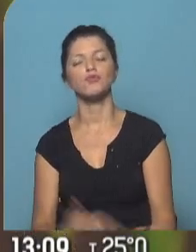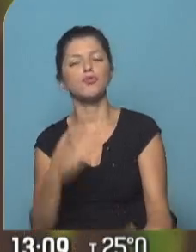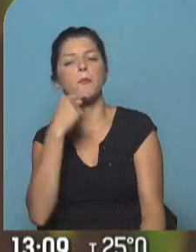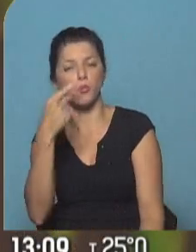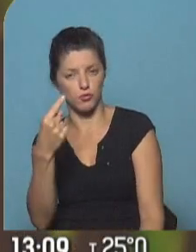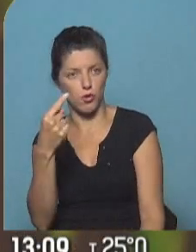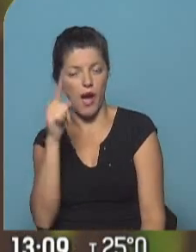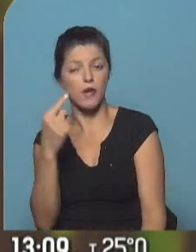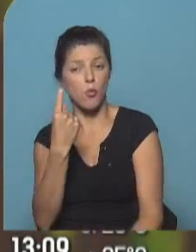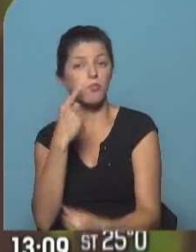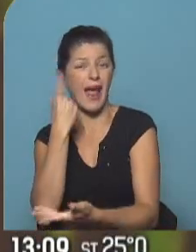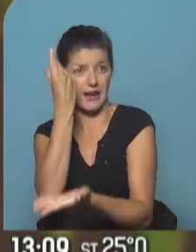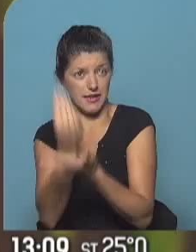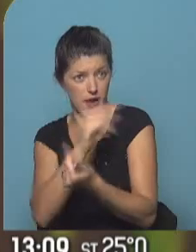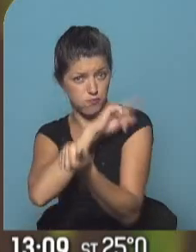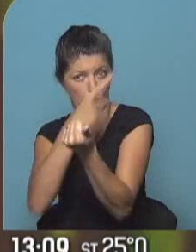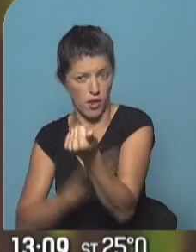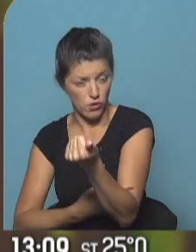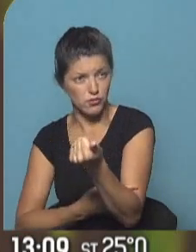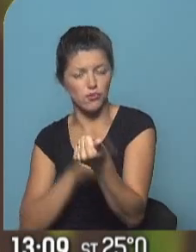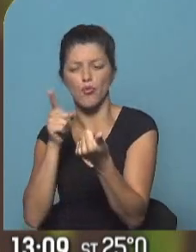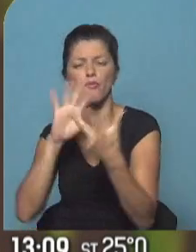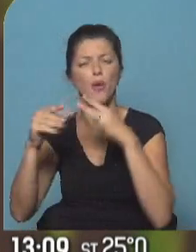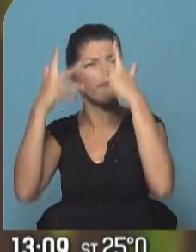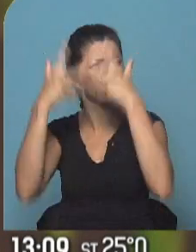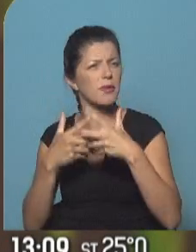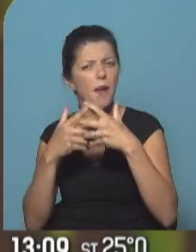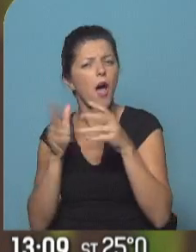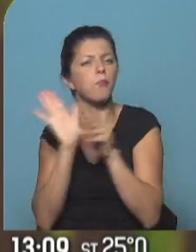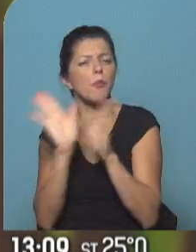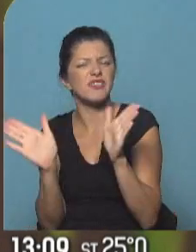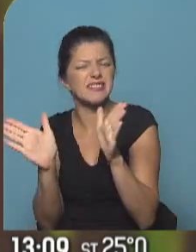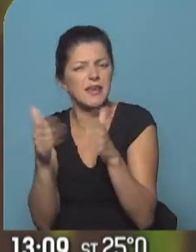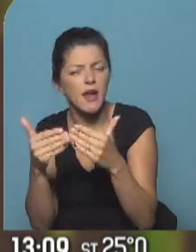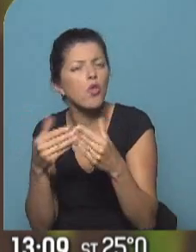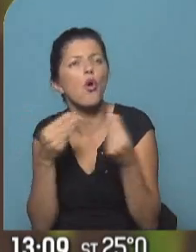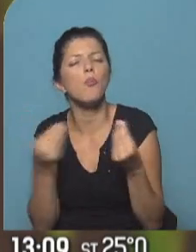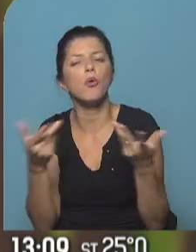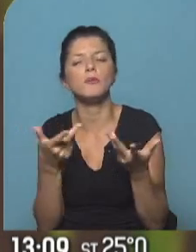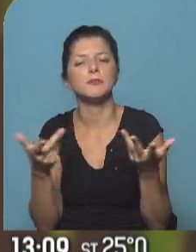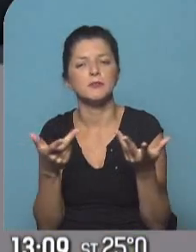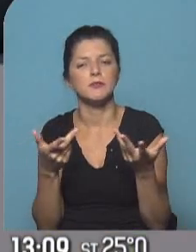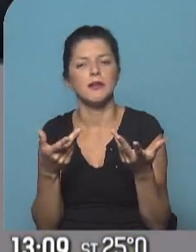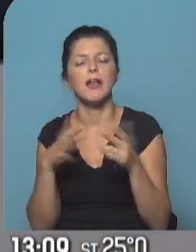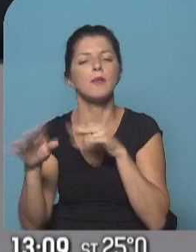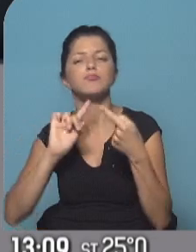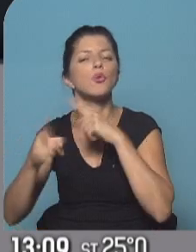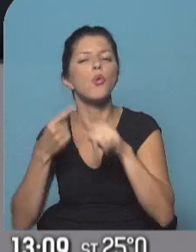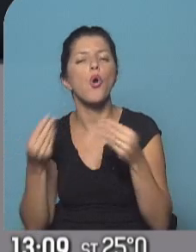iraní, si es que vos lo considerás dentro de esto? ¿Por dónde se cuela el aire, digamos? ¿Cuáles son las endijas? ¿Cómo es esa